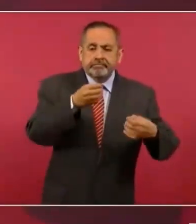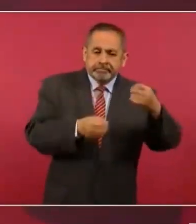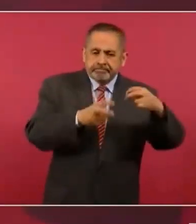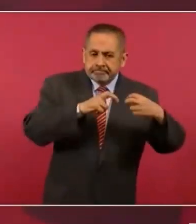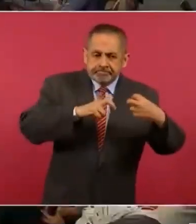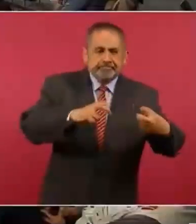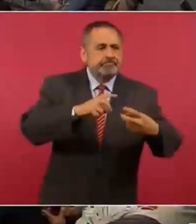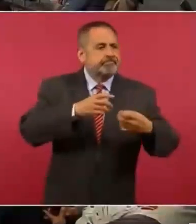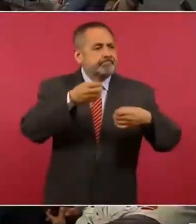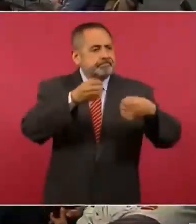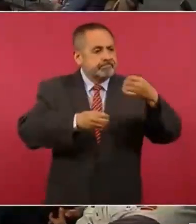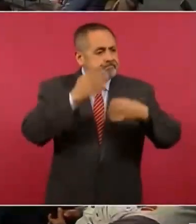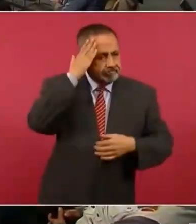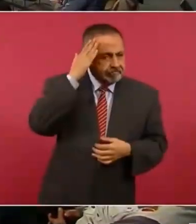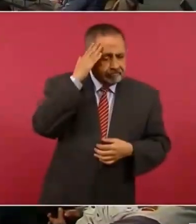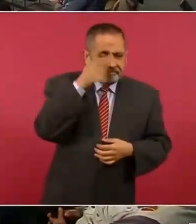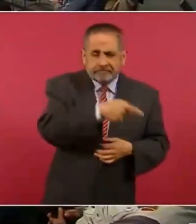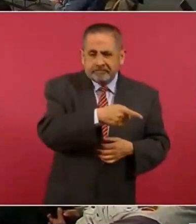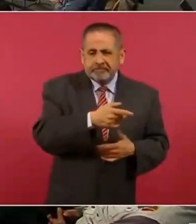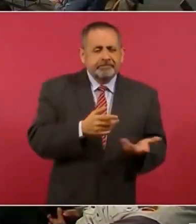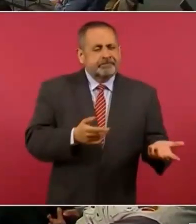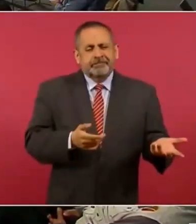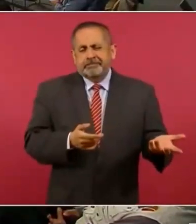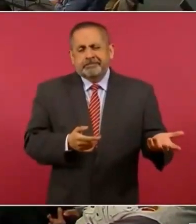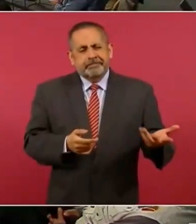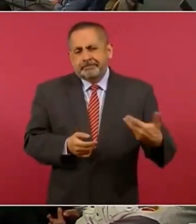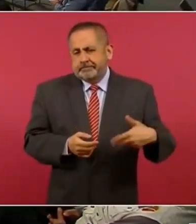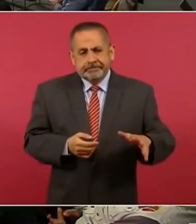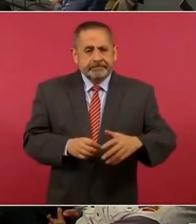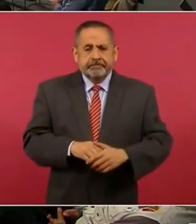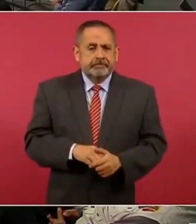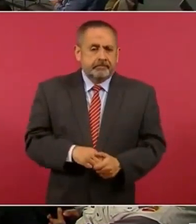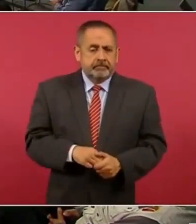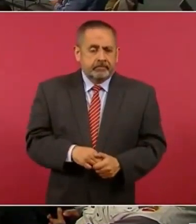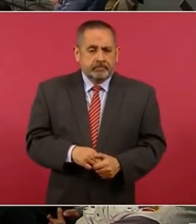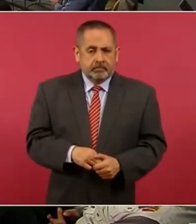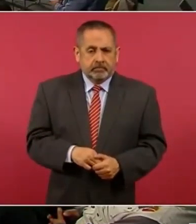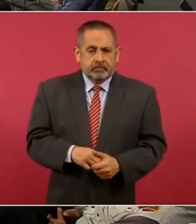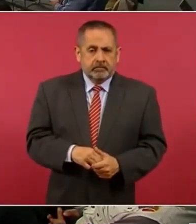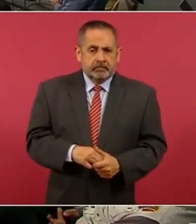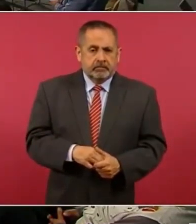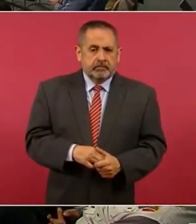magistrados, ministros y otras